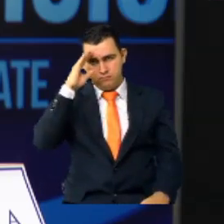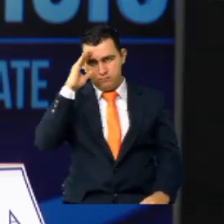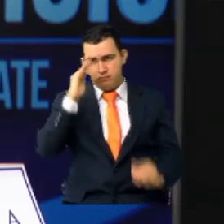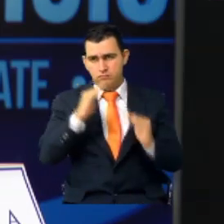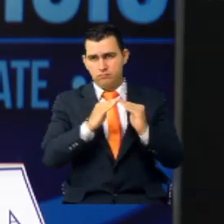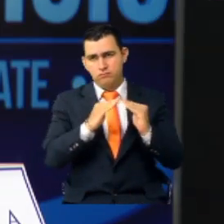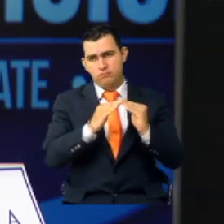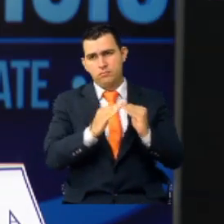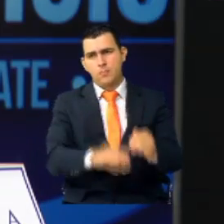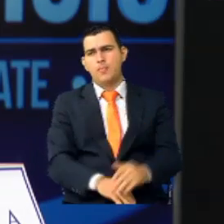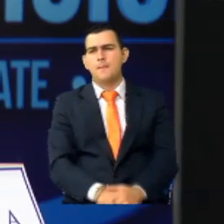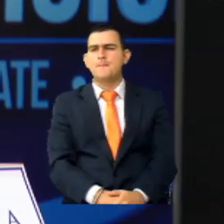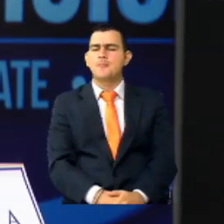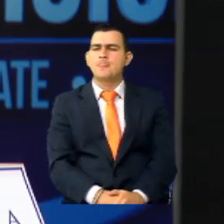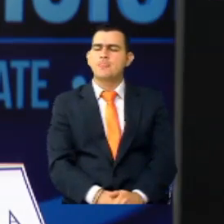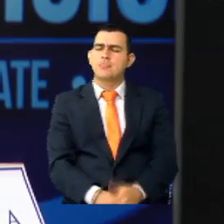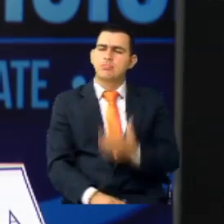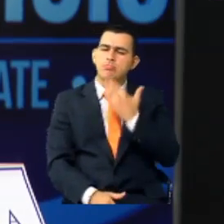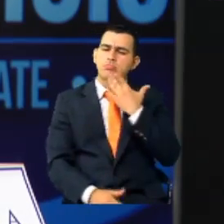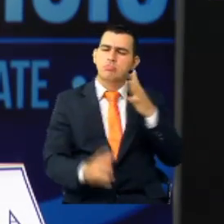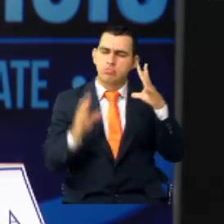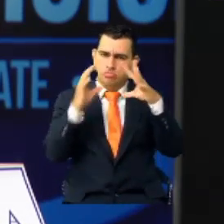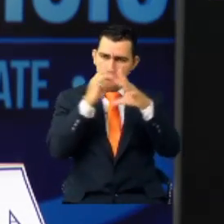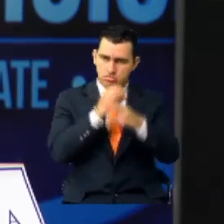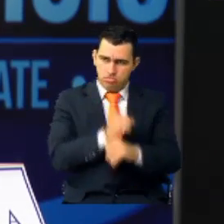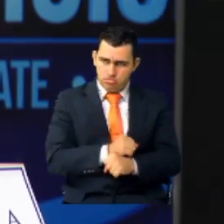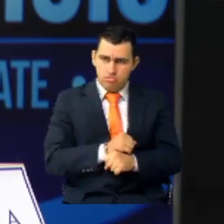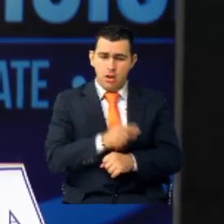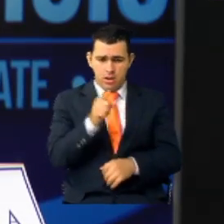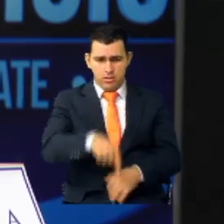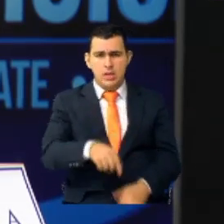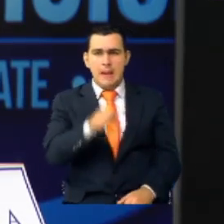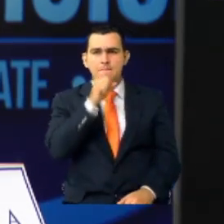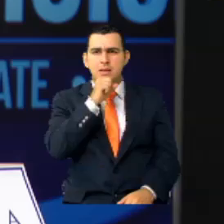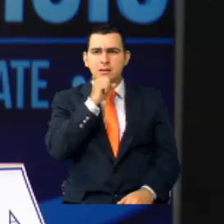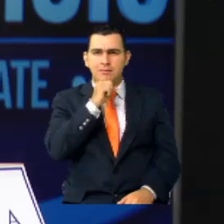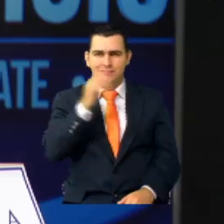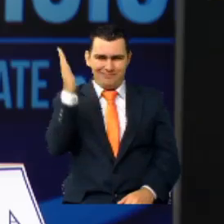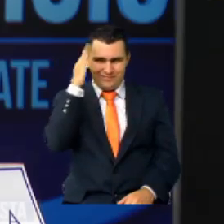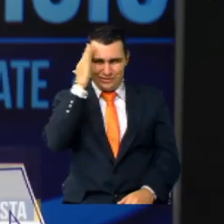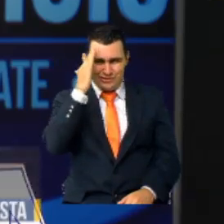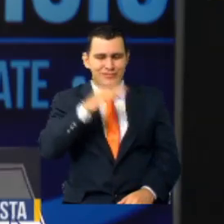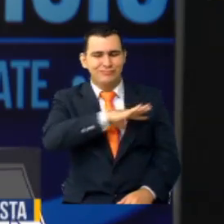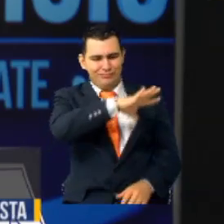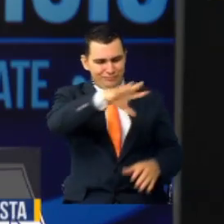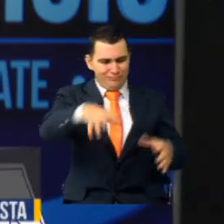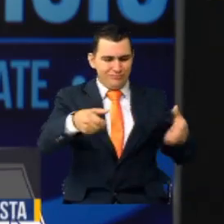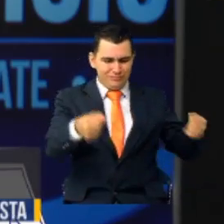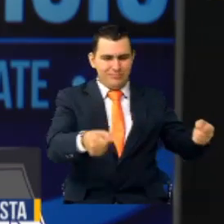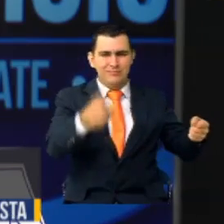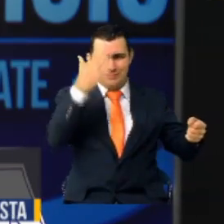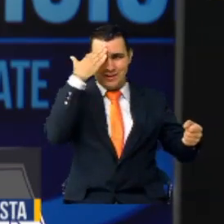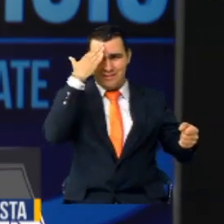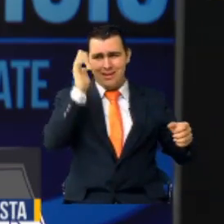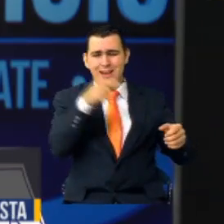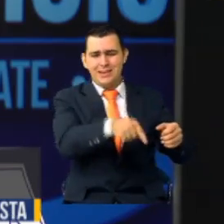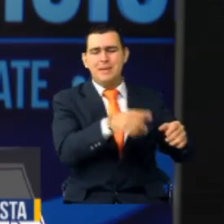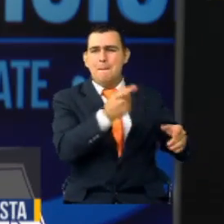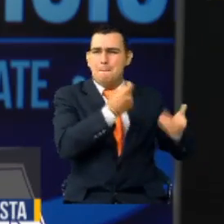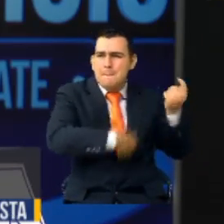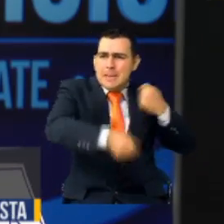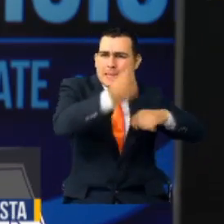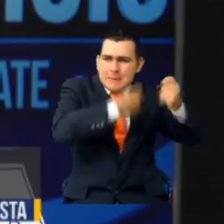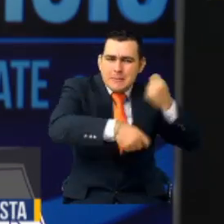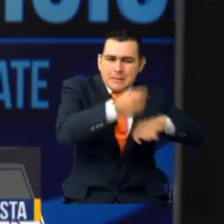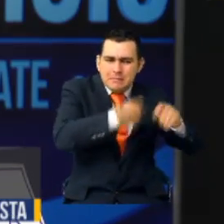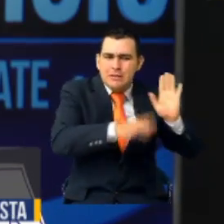noches. Bueno, en Barranca Bermeja todos sabemos dónde están las ollas, incluyendo la Policía Nacional. Pero hay una